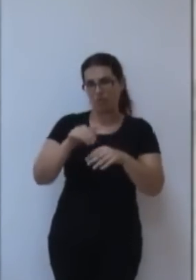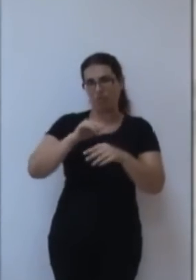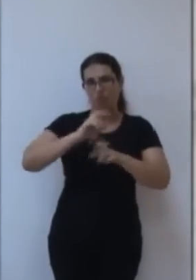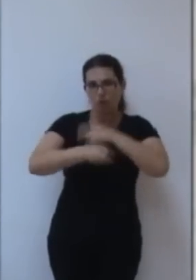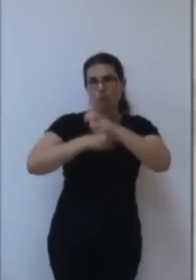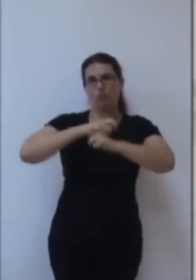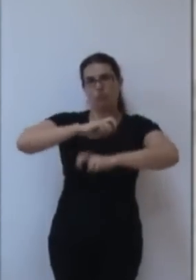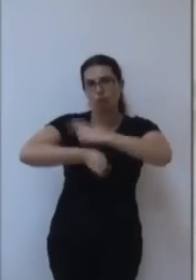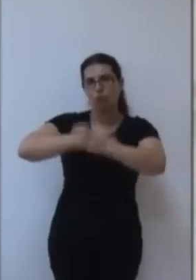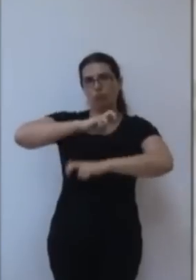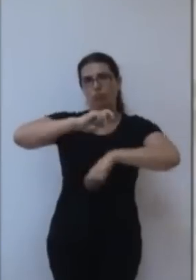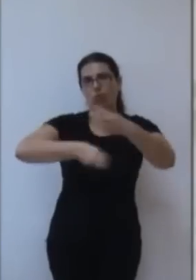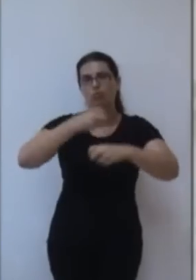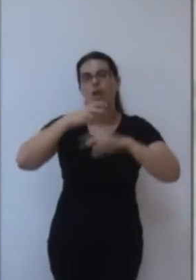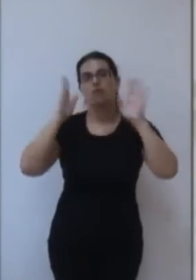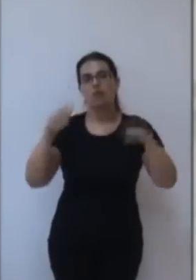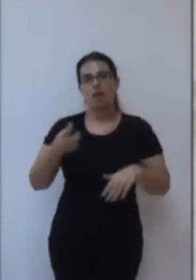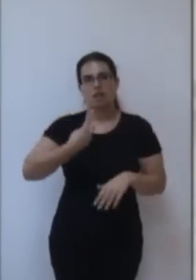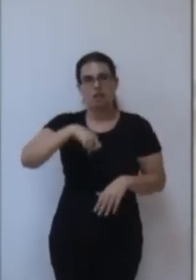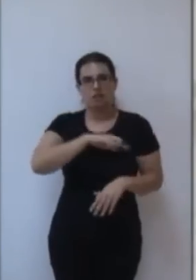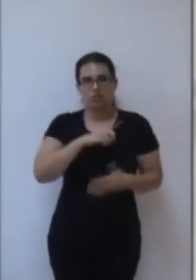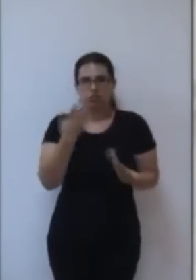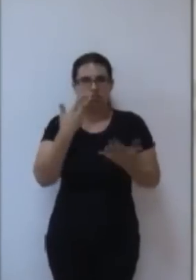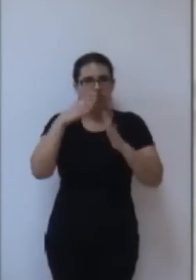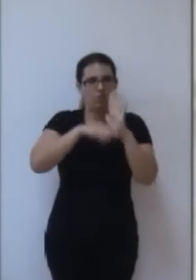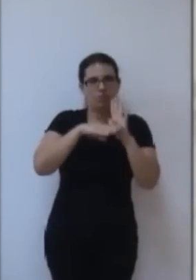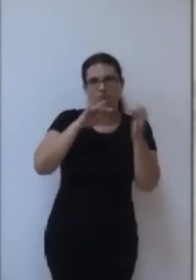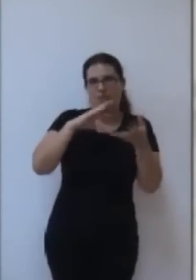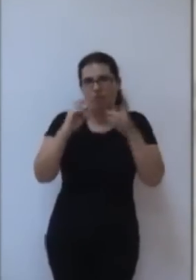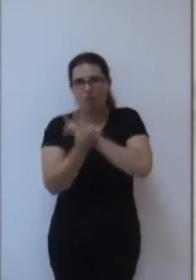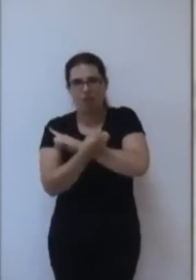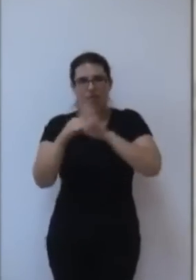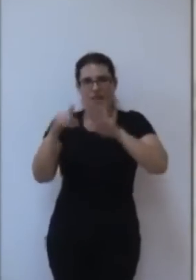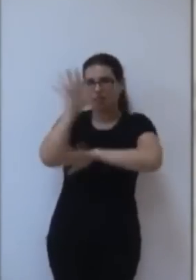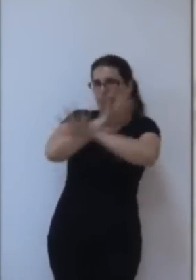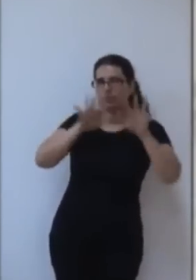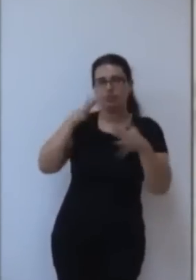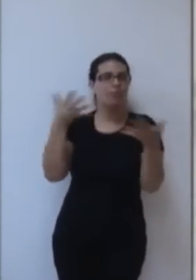o a reescribir muchas veces el código de los programas. Otra vez. Sí.